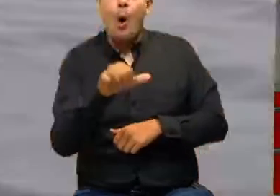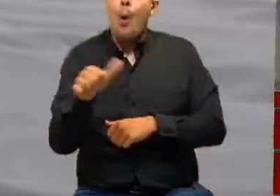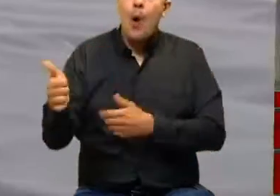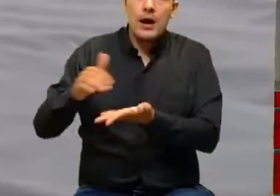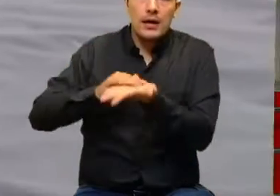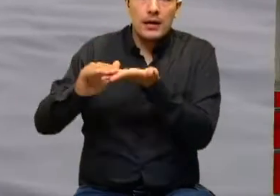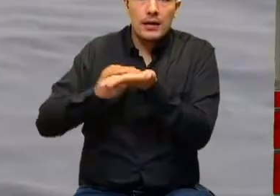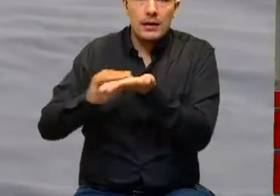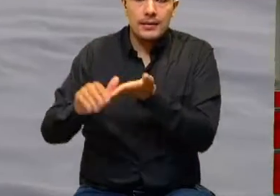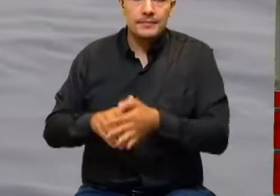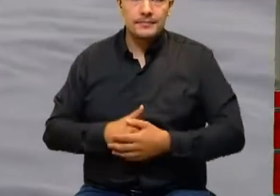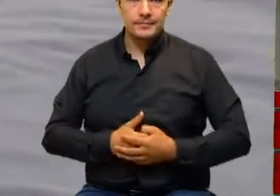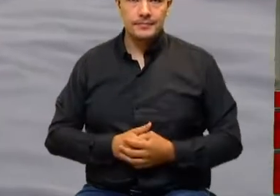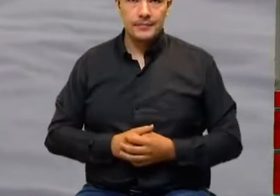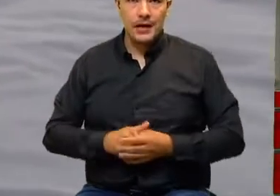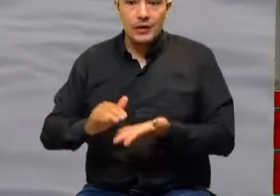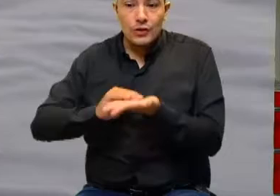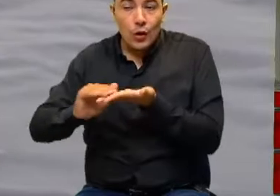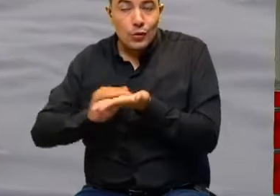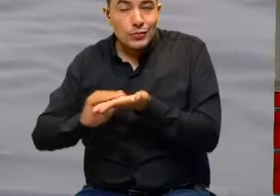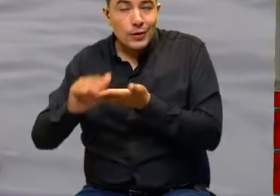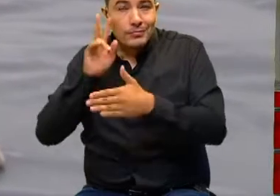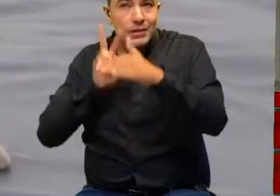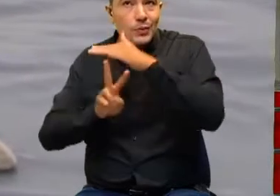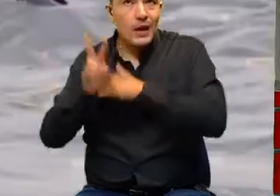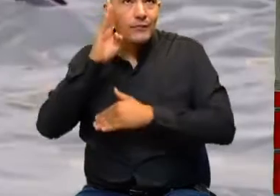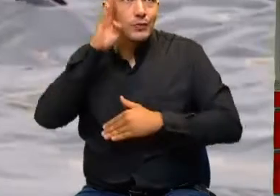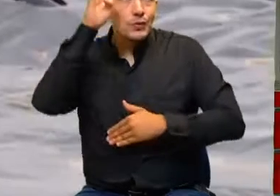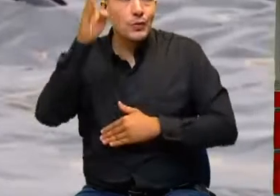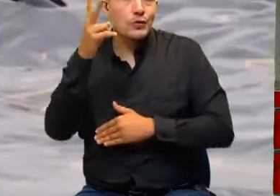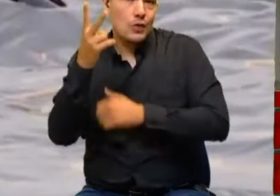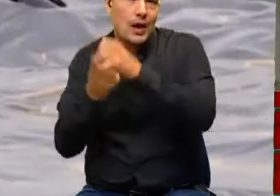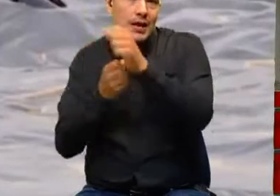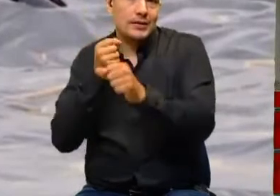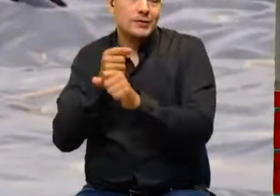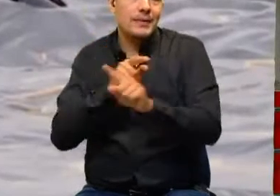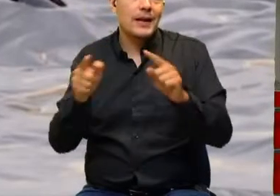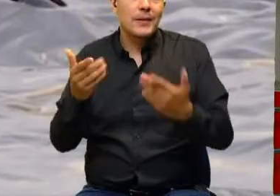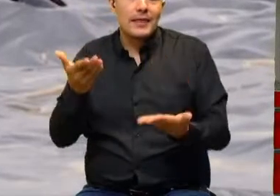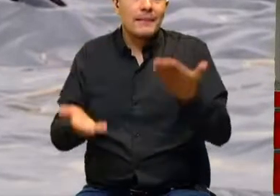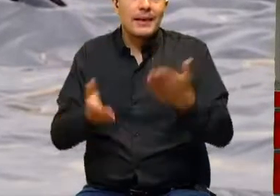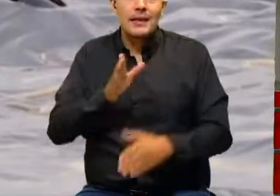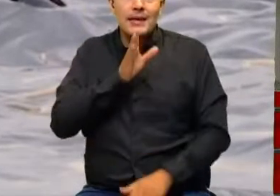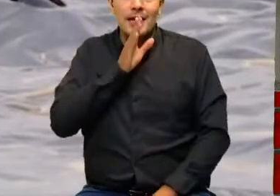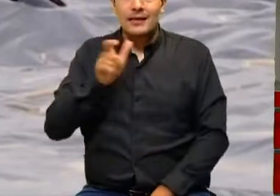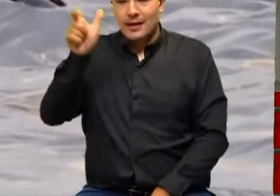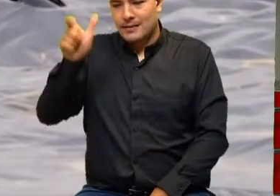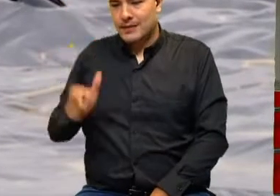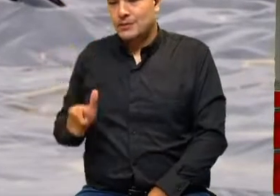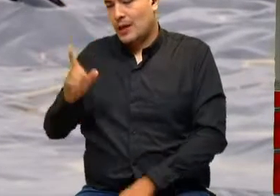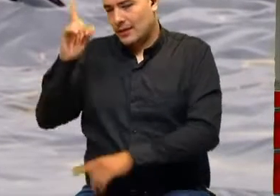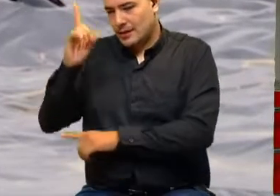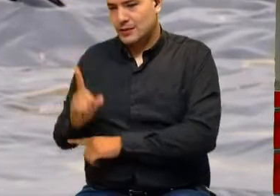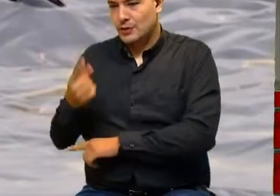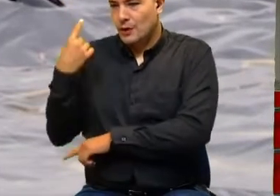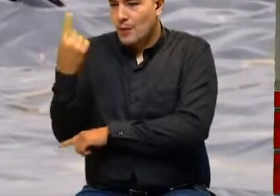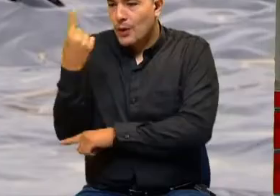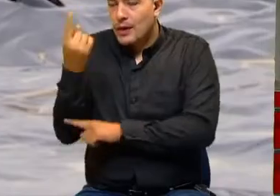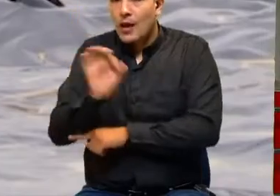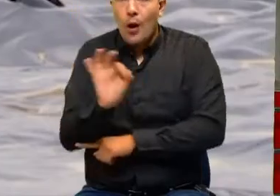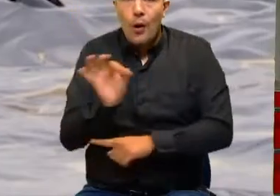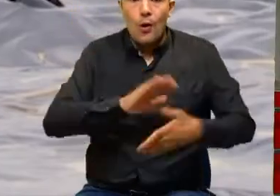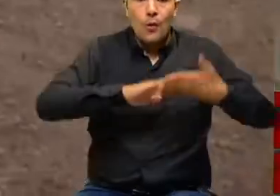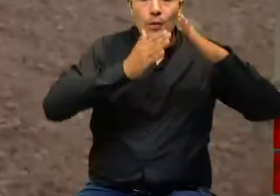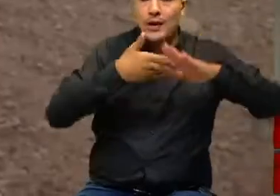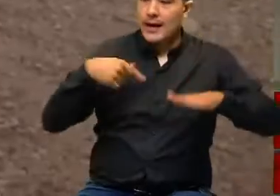y viable está a 2 años, pero estas dependen de decisiones políticas y de la aceptación de las